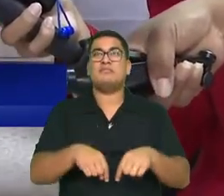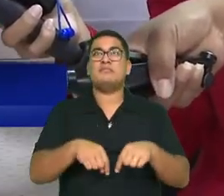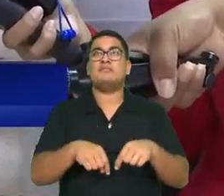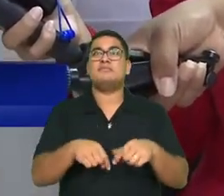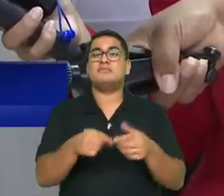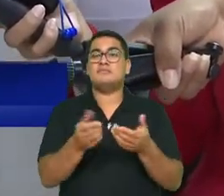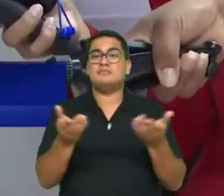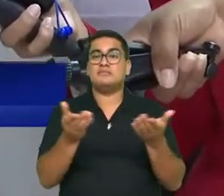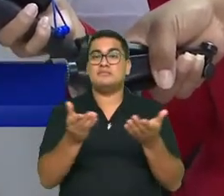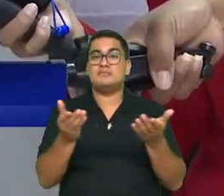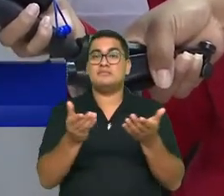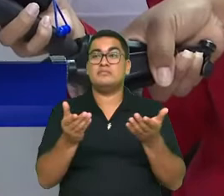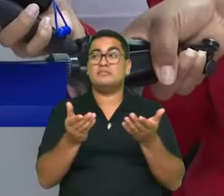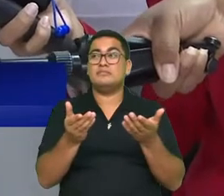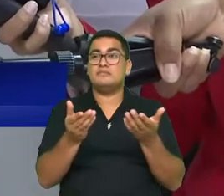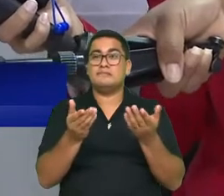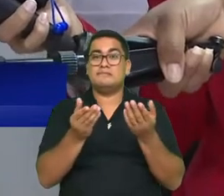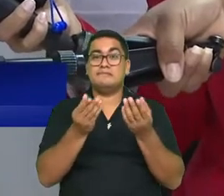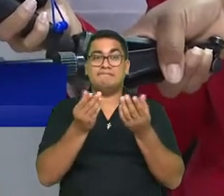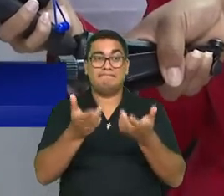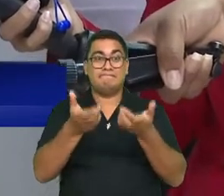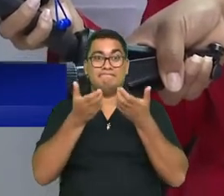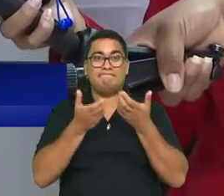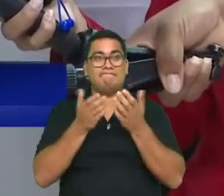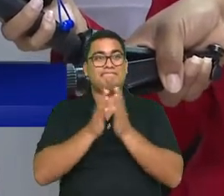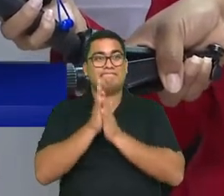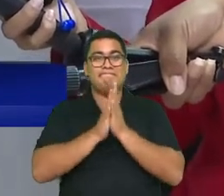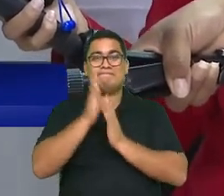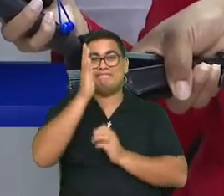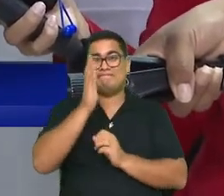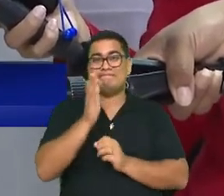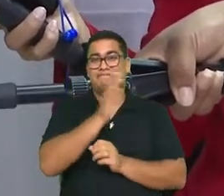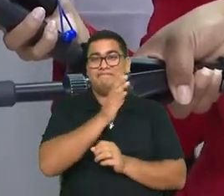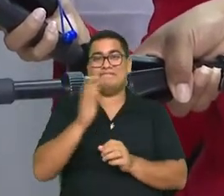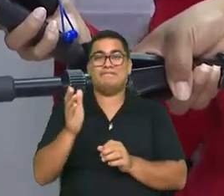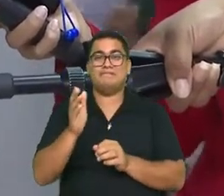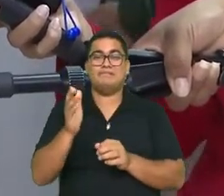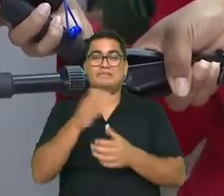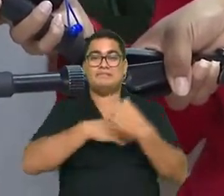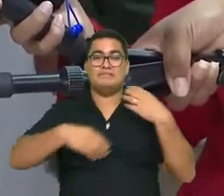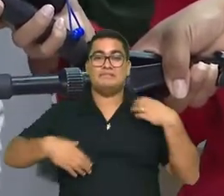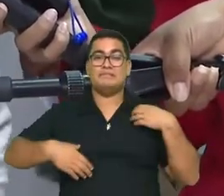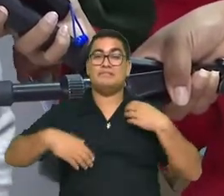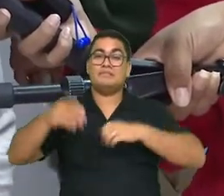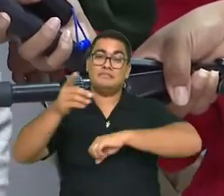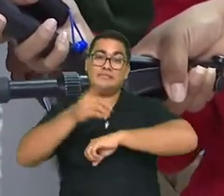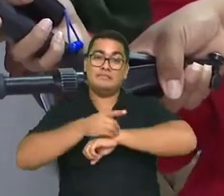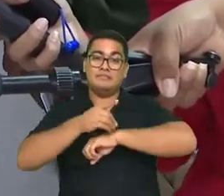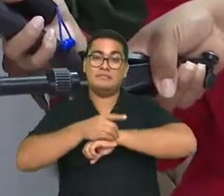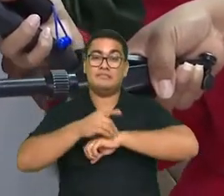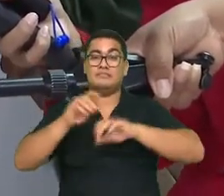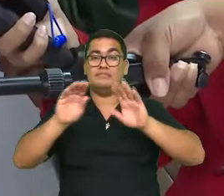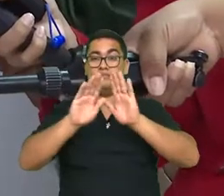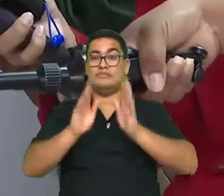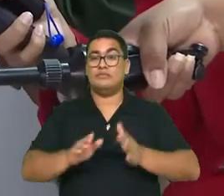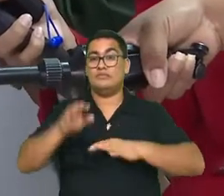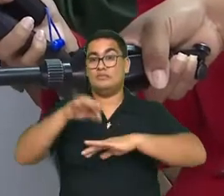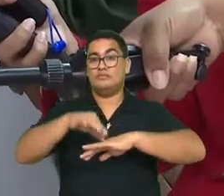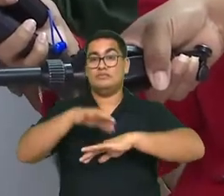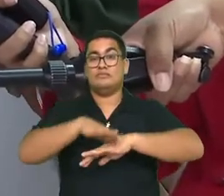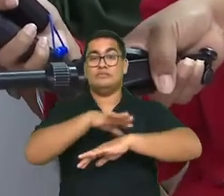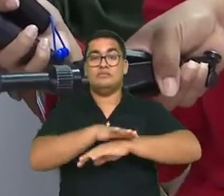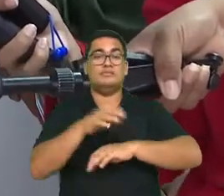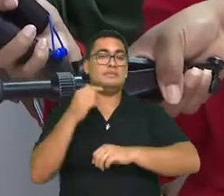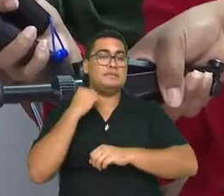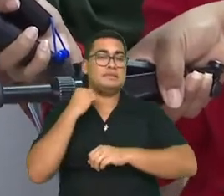y recibir esto, que es una bendición, y a nuestro presidente compañero Daniel Ortega, la compañera Rosario, que